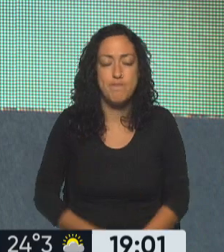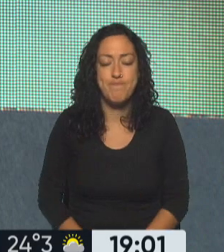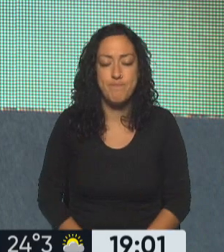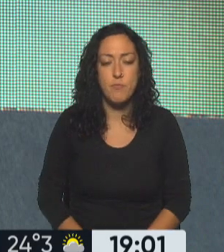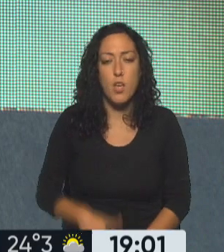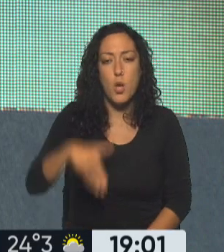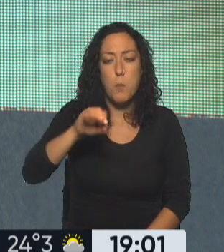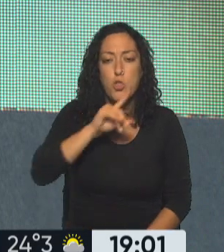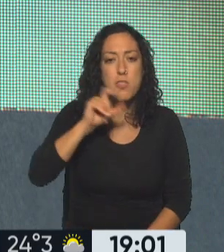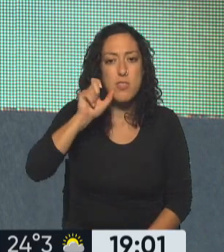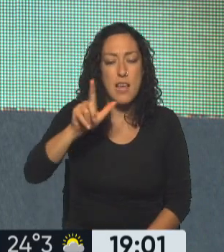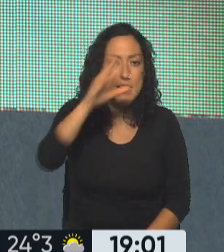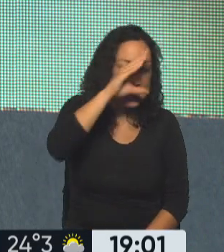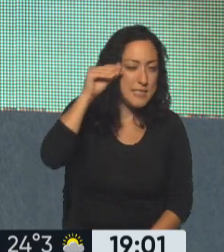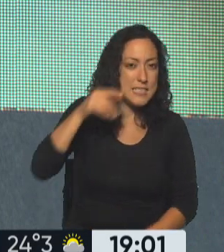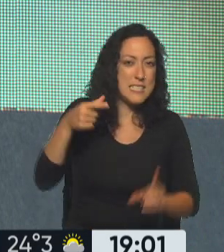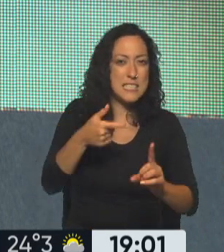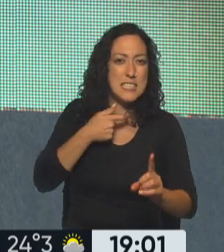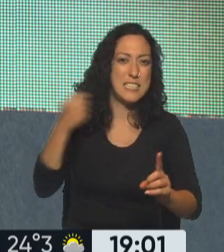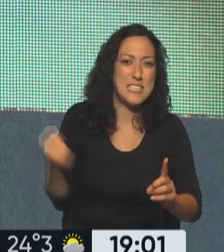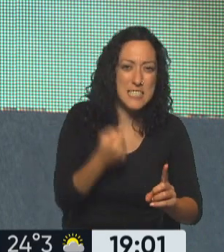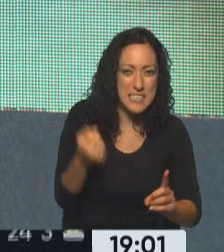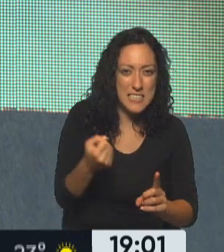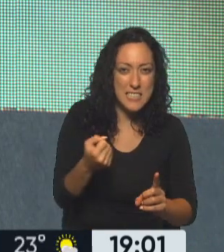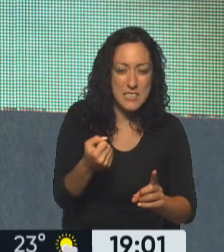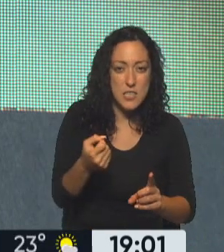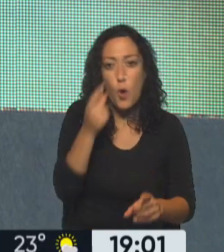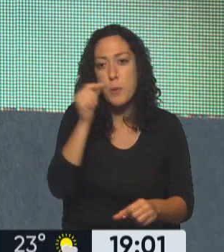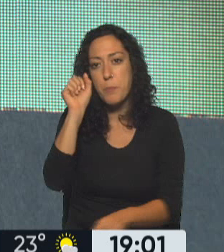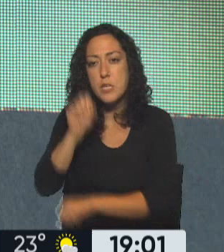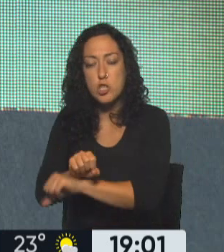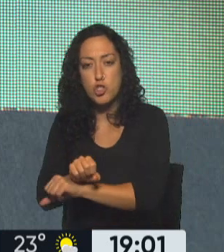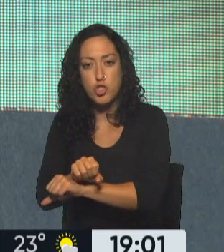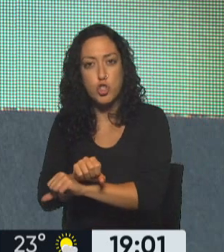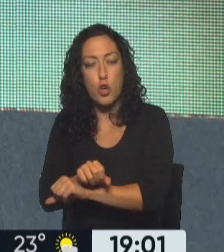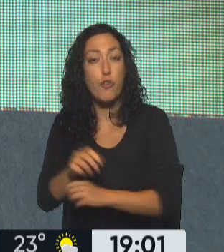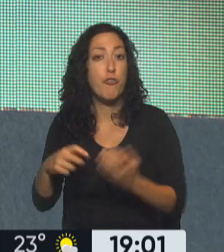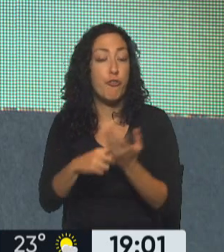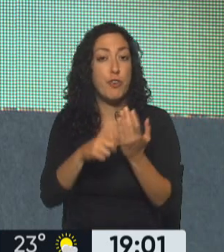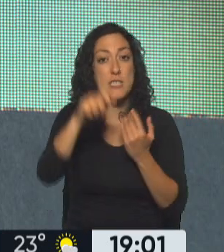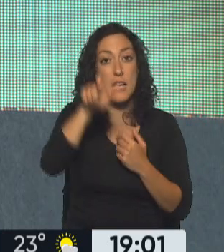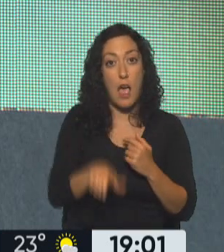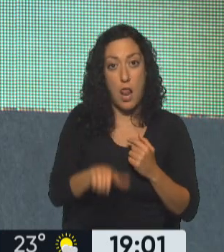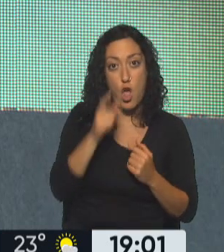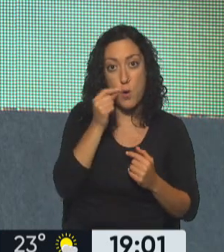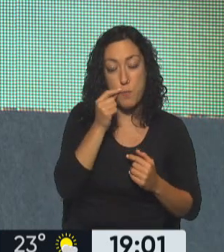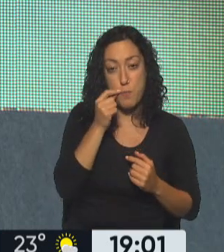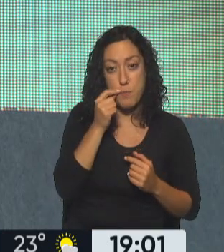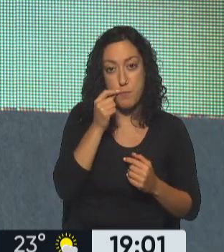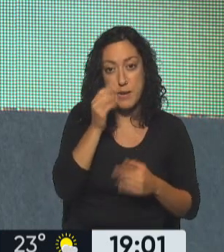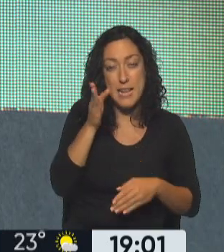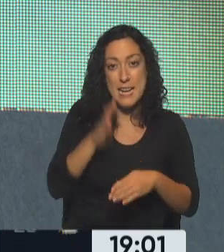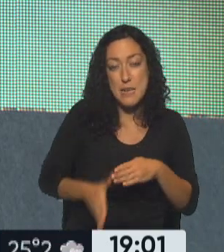Sabac Montiel intentó matar a Cristina Fernández de Kirchner. El tipo está preso y hay un fiscal que pide restringir